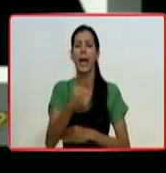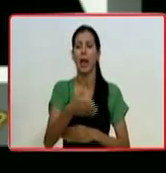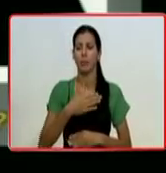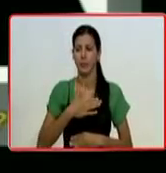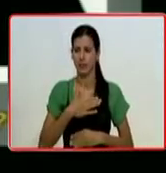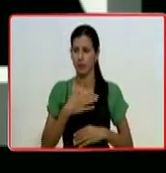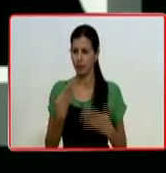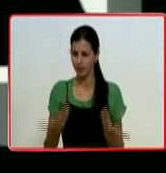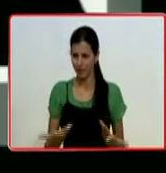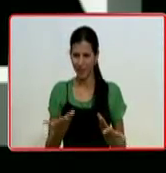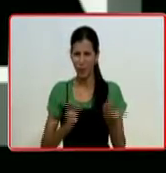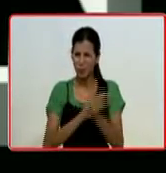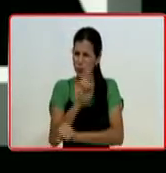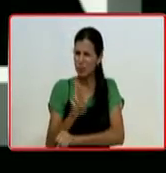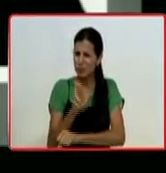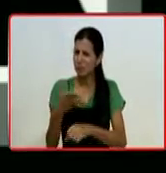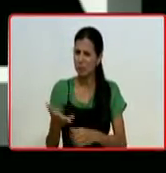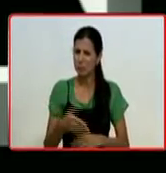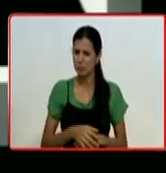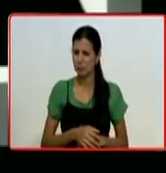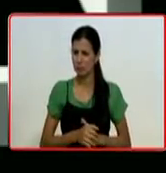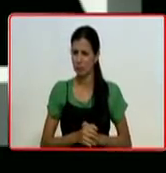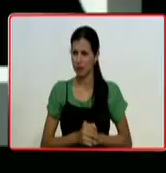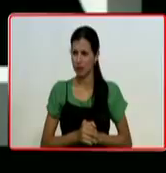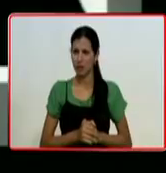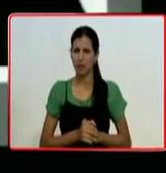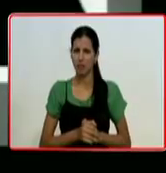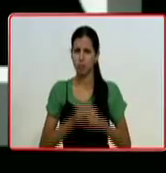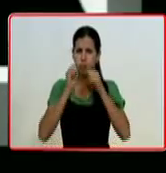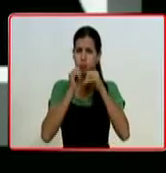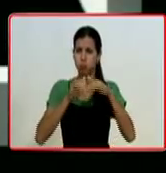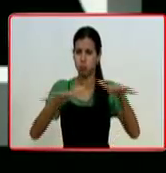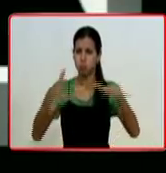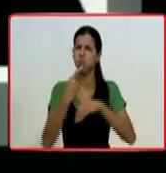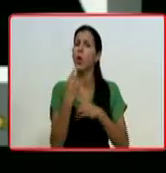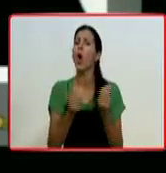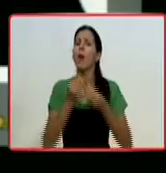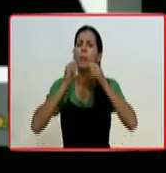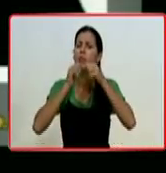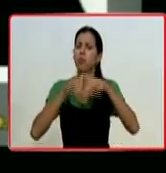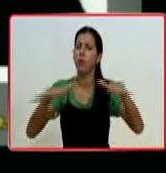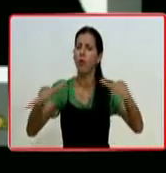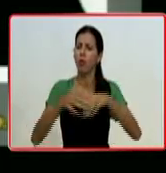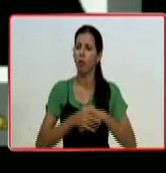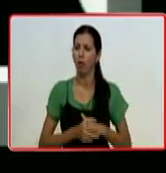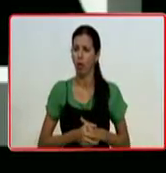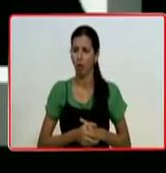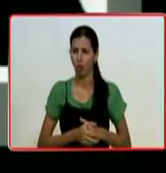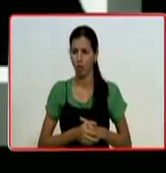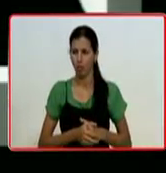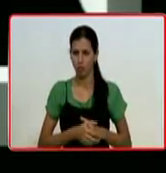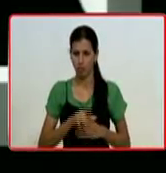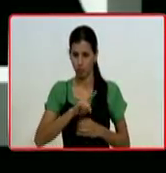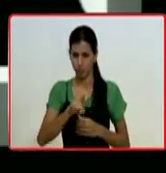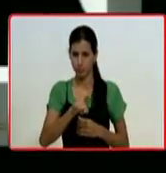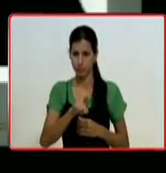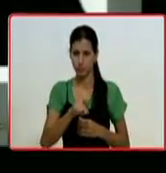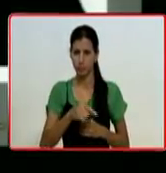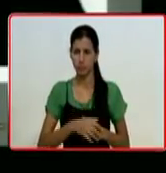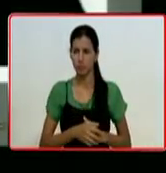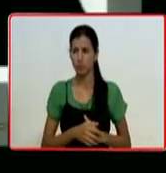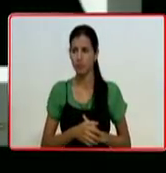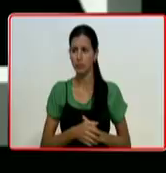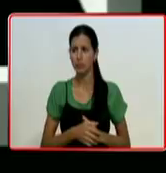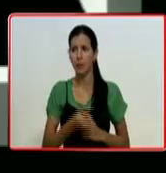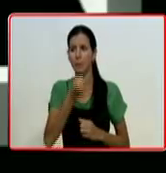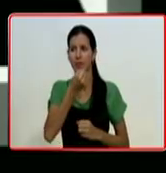qué utilidad le iban a dar? Lo iban a difundir. ¿Cómo lo iban a difundir? Lo iban a mandar al extranjero. Había un contacto